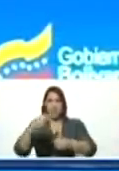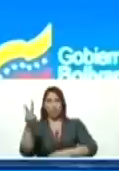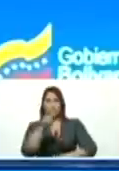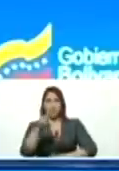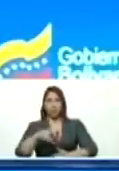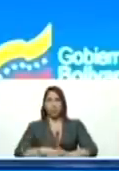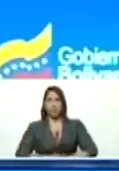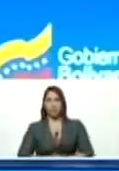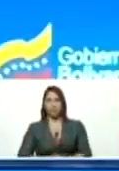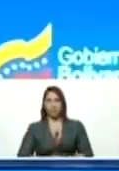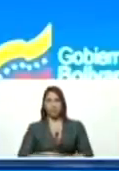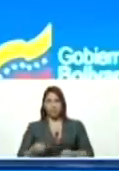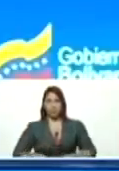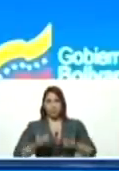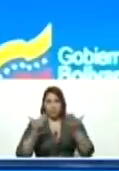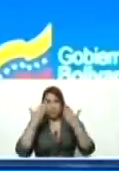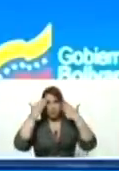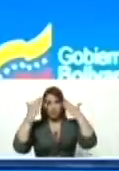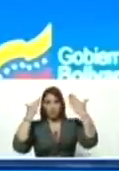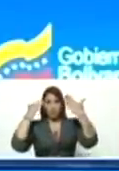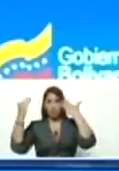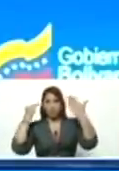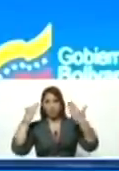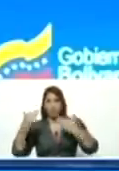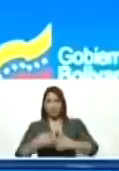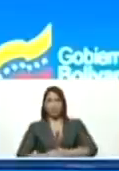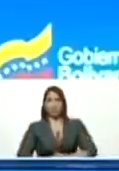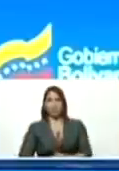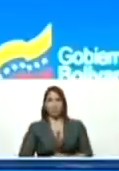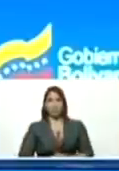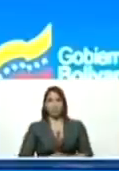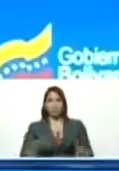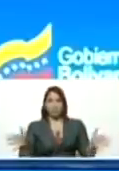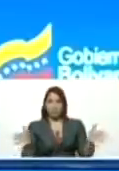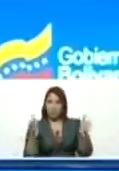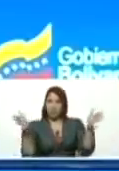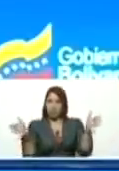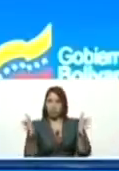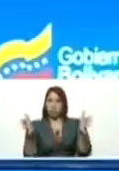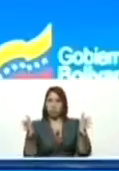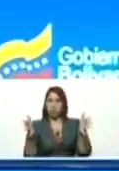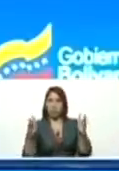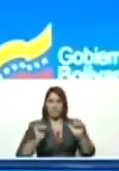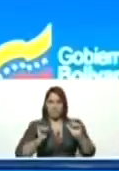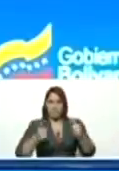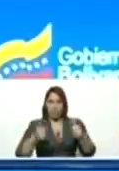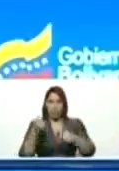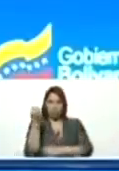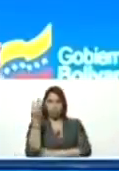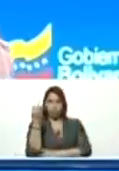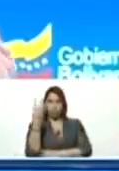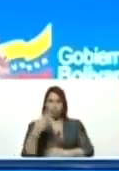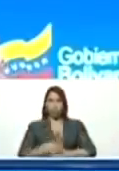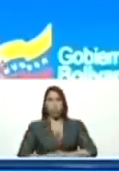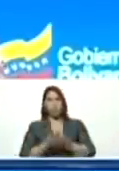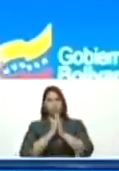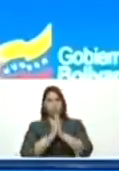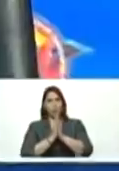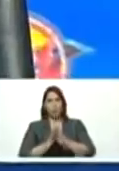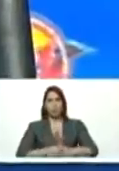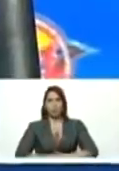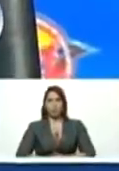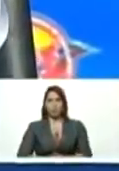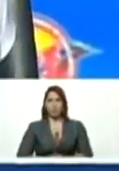nos de un saludo motivante en el arranque de este congreso por favor